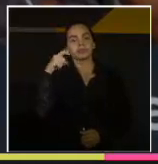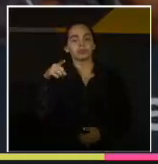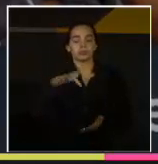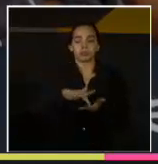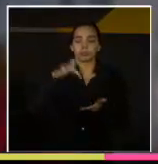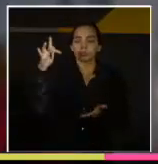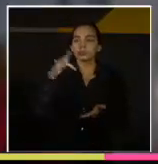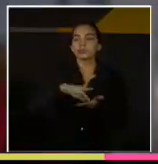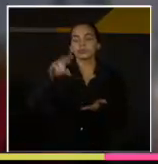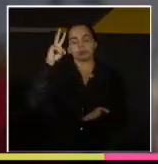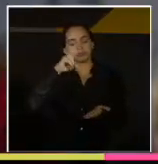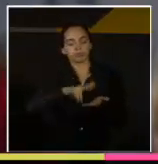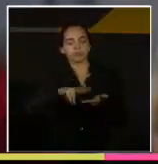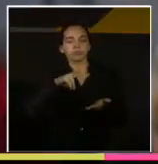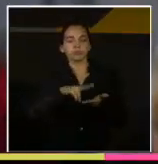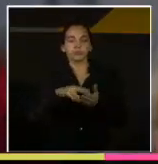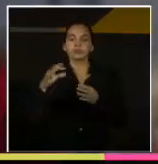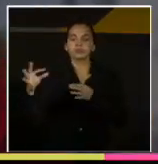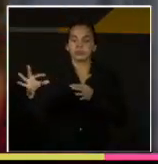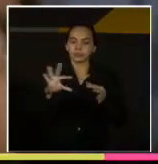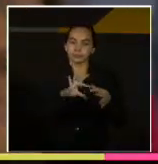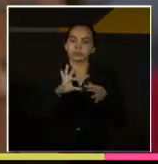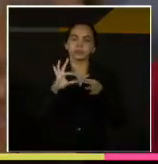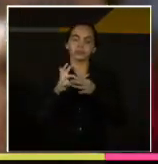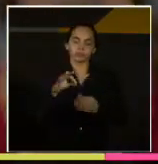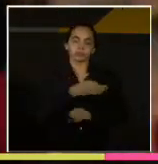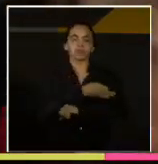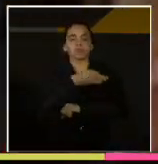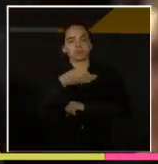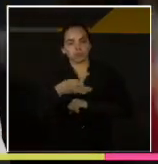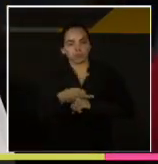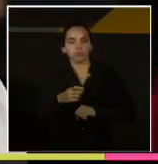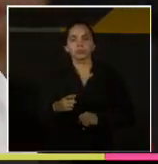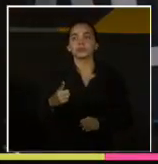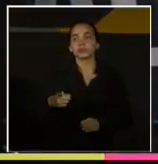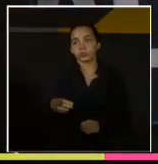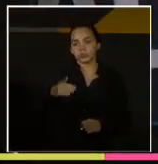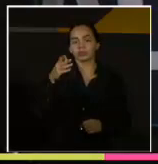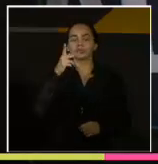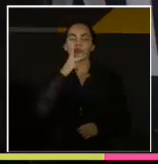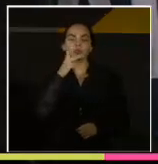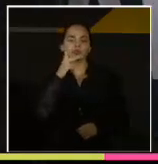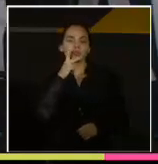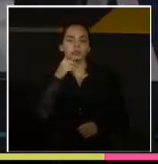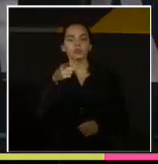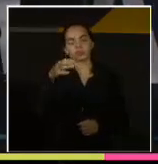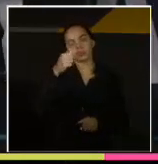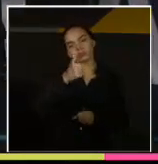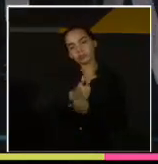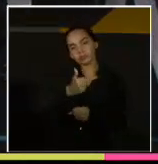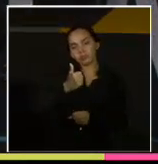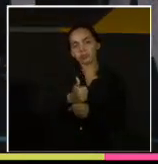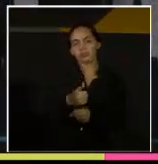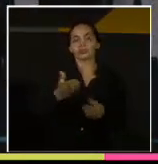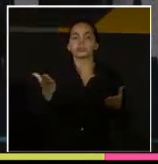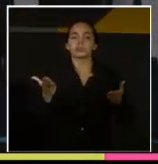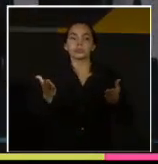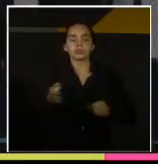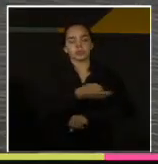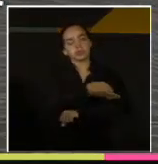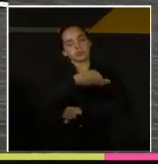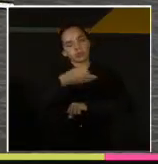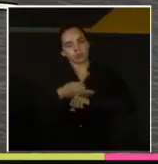los valores de convivencia que nos educaron, con que nos educaron, con que nuestros padres, nuestros abuelos han hecho las